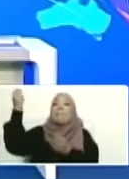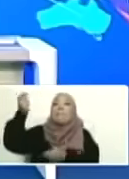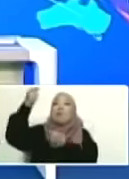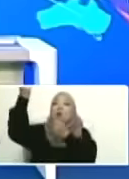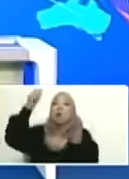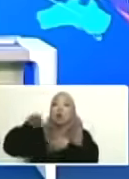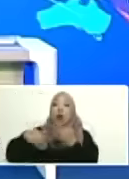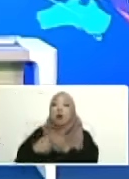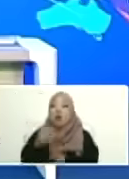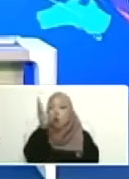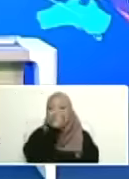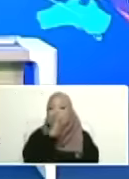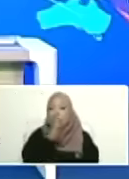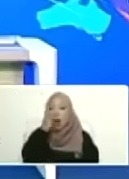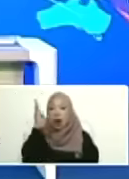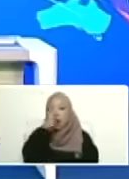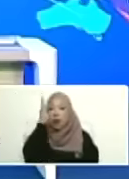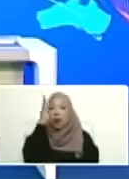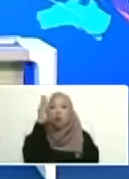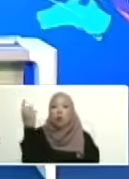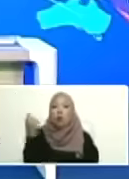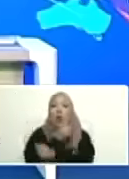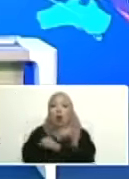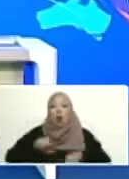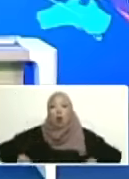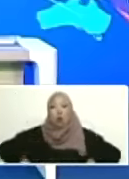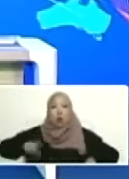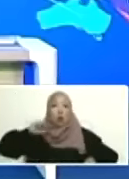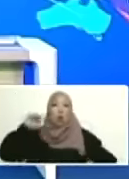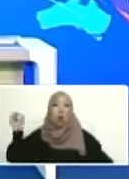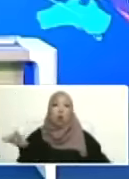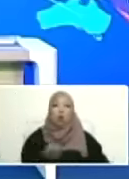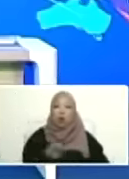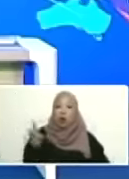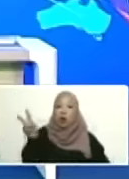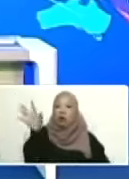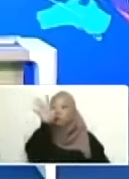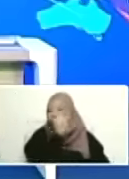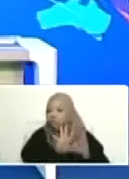a Barinas, a lo que hoy es Portuguesa, al Guárico, al Oriente.